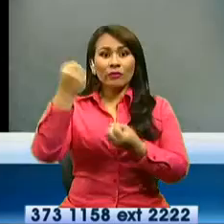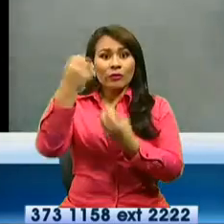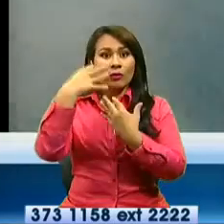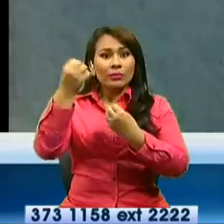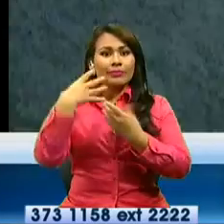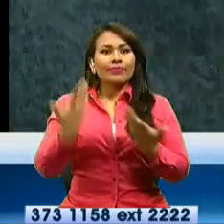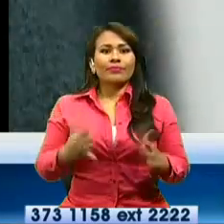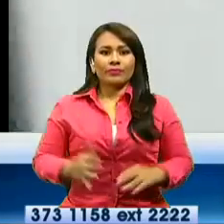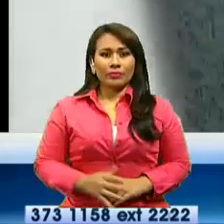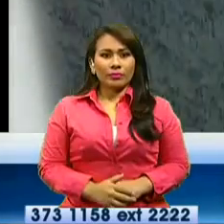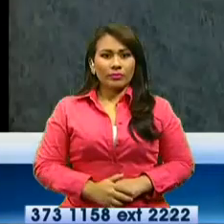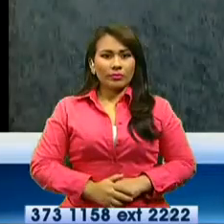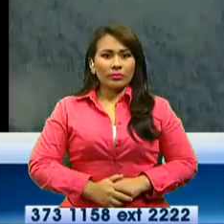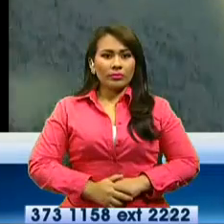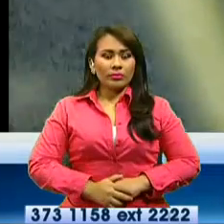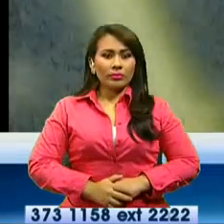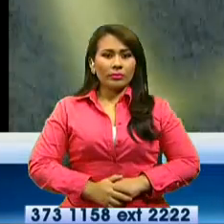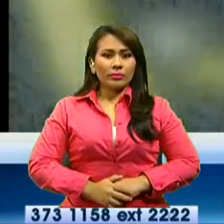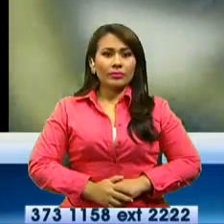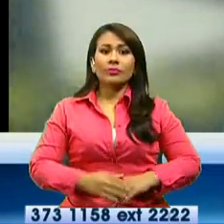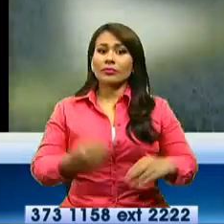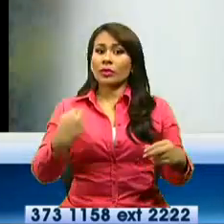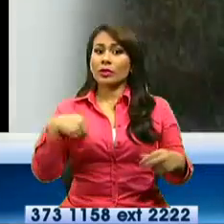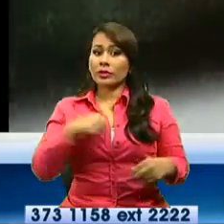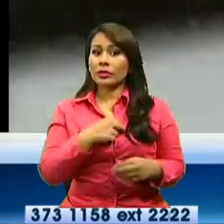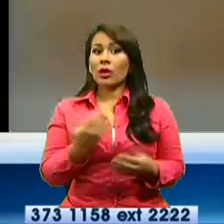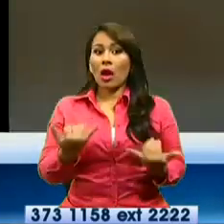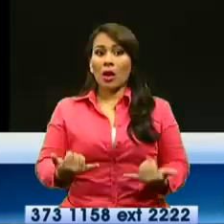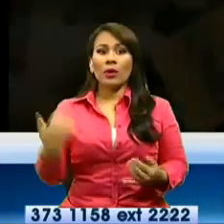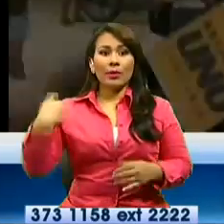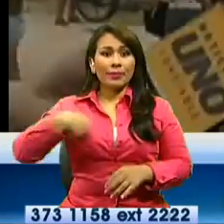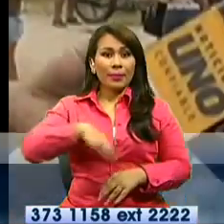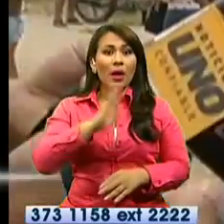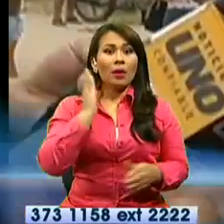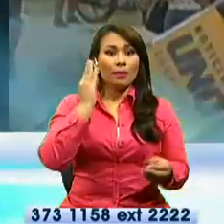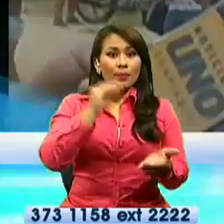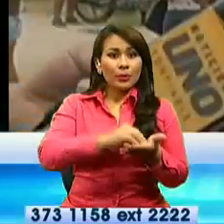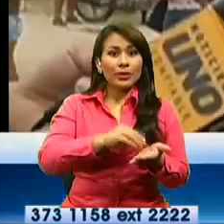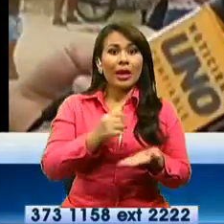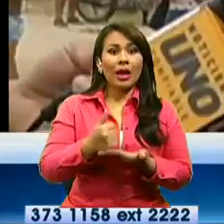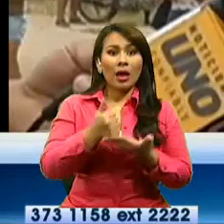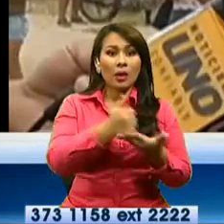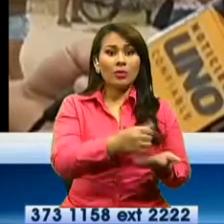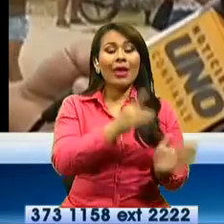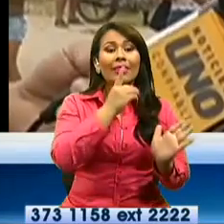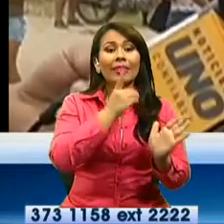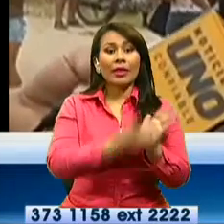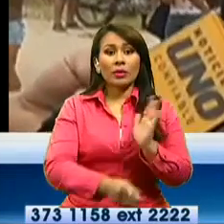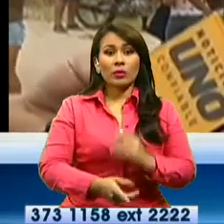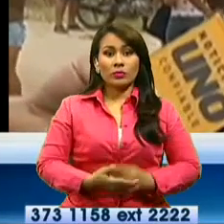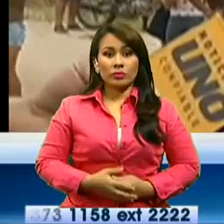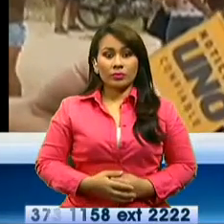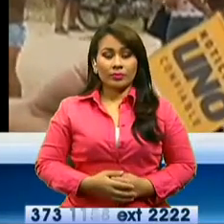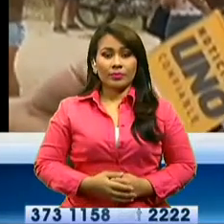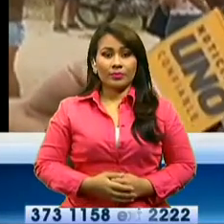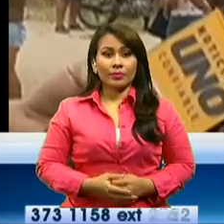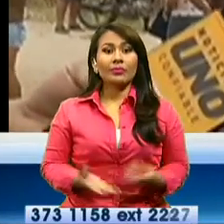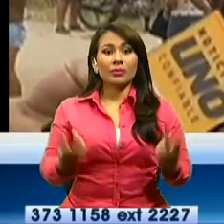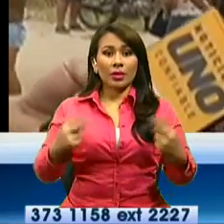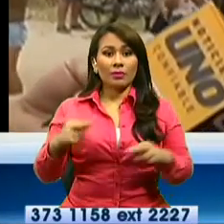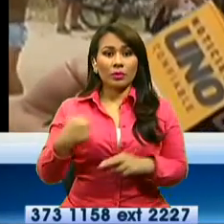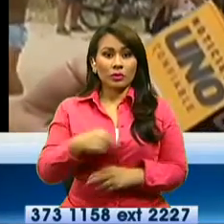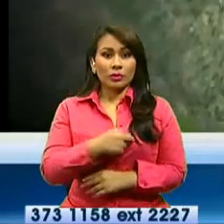llevándole a que ponga la respectiva denuncia y darle la ayuda del caso, pero entendemos de